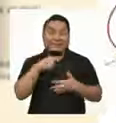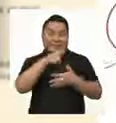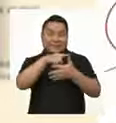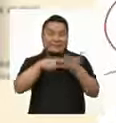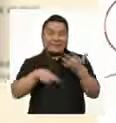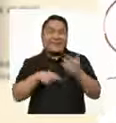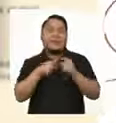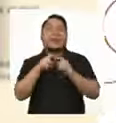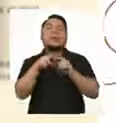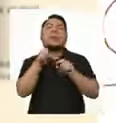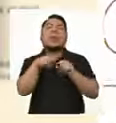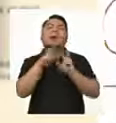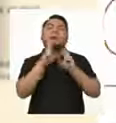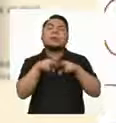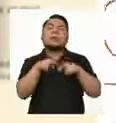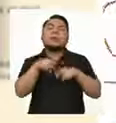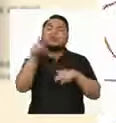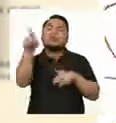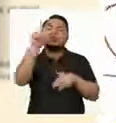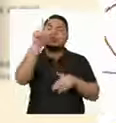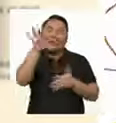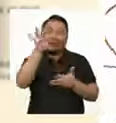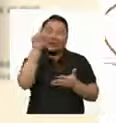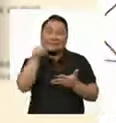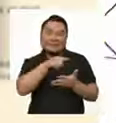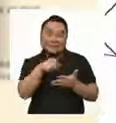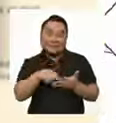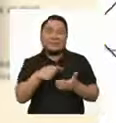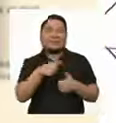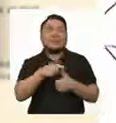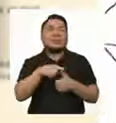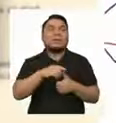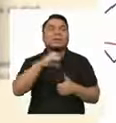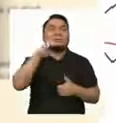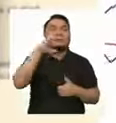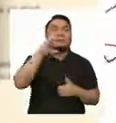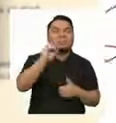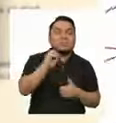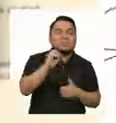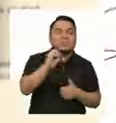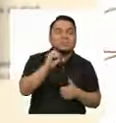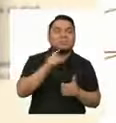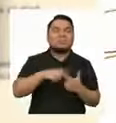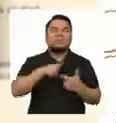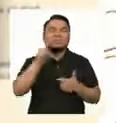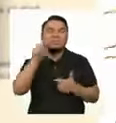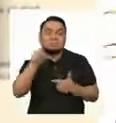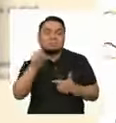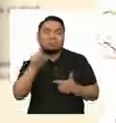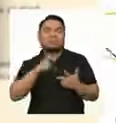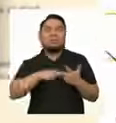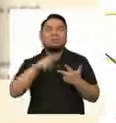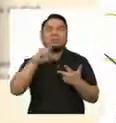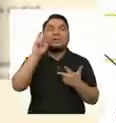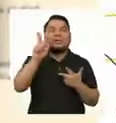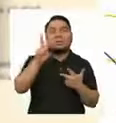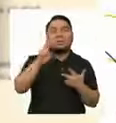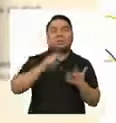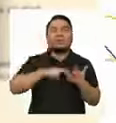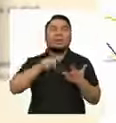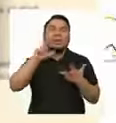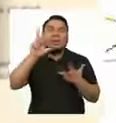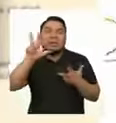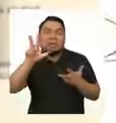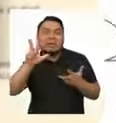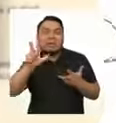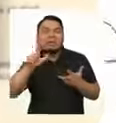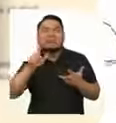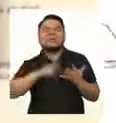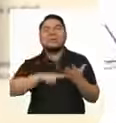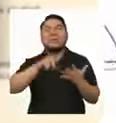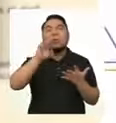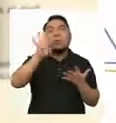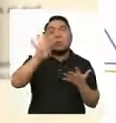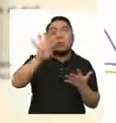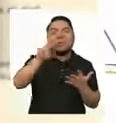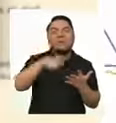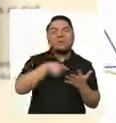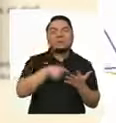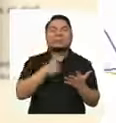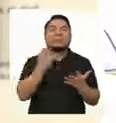opciones. 0, 1, 2, 3,